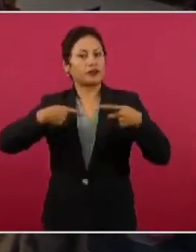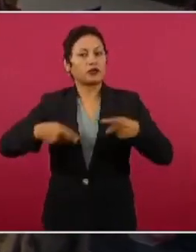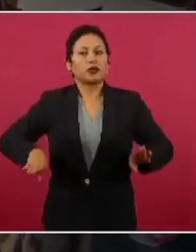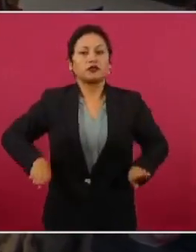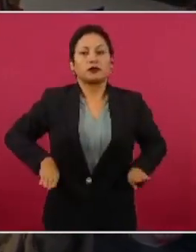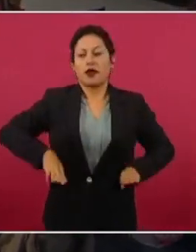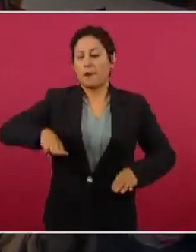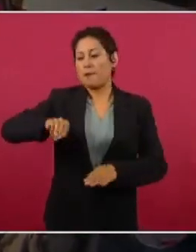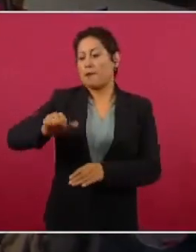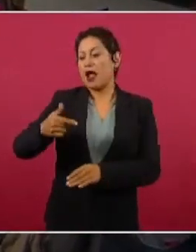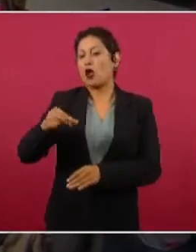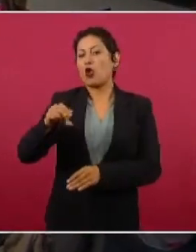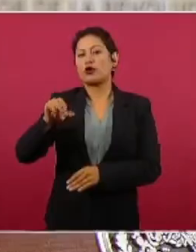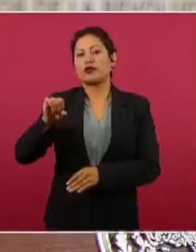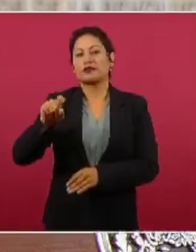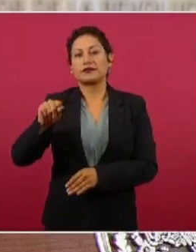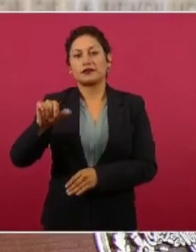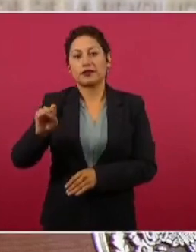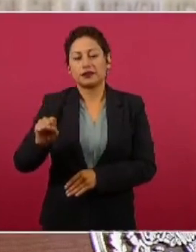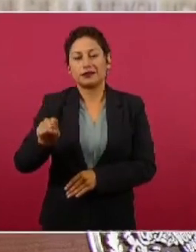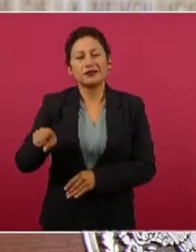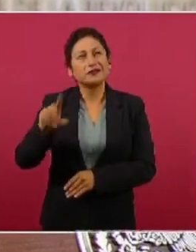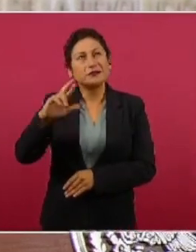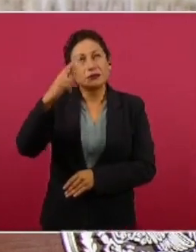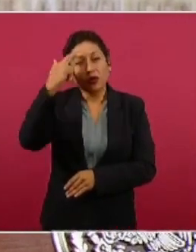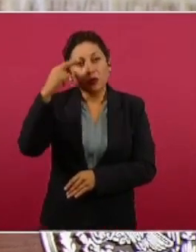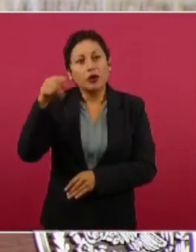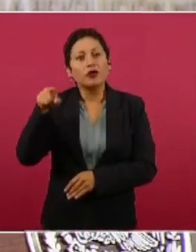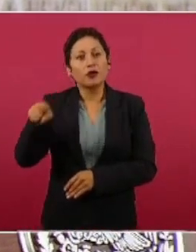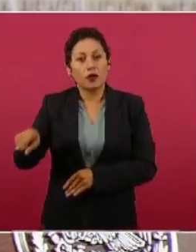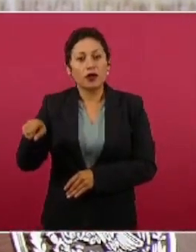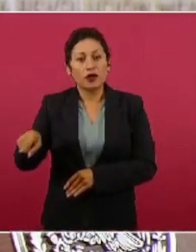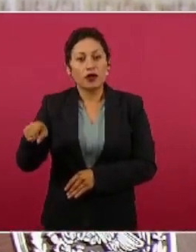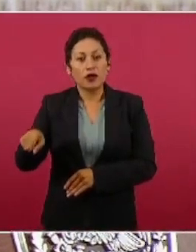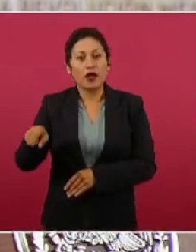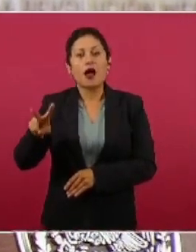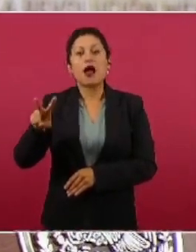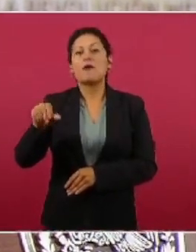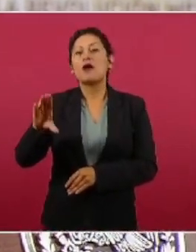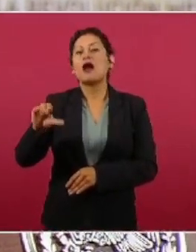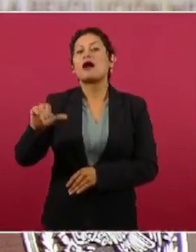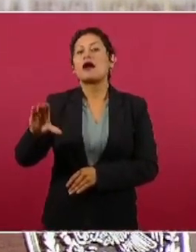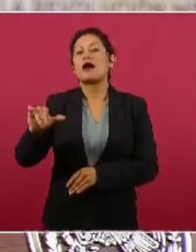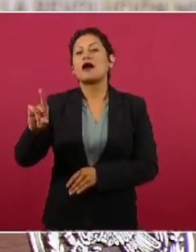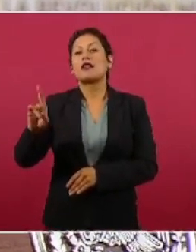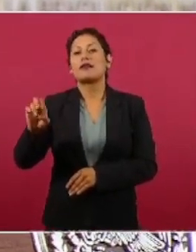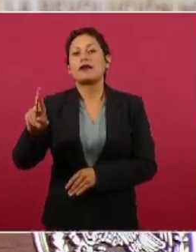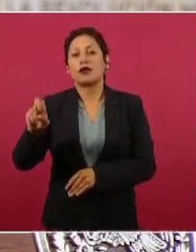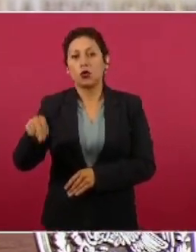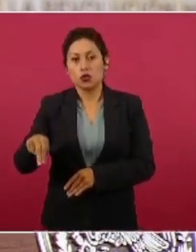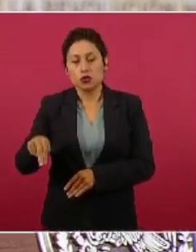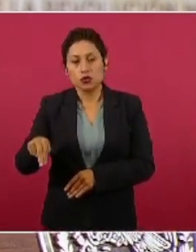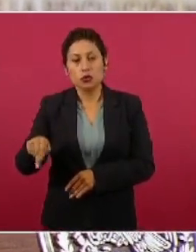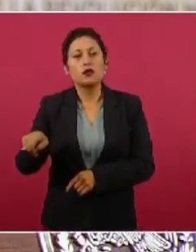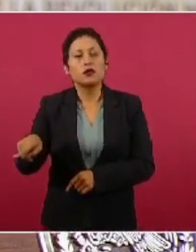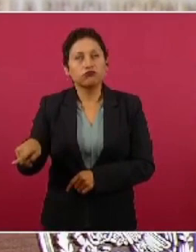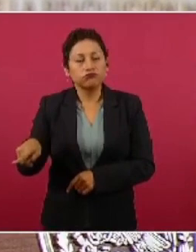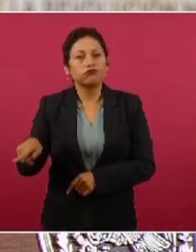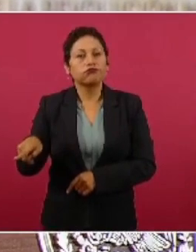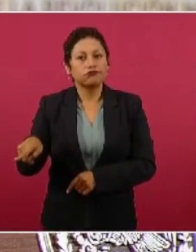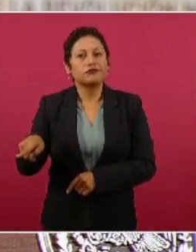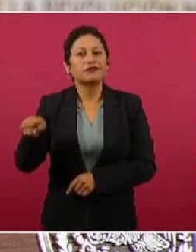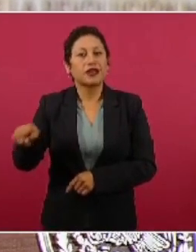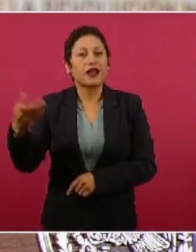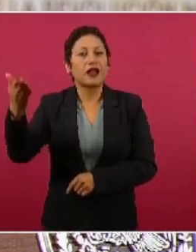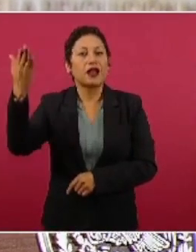¿cómo se llama el dirigente? Pues Vaca Calderón, que era de